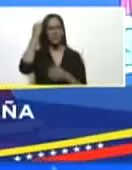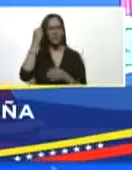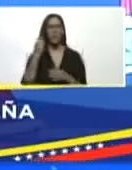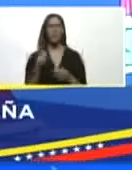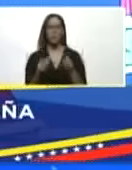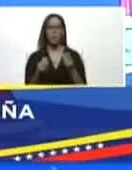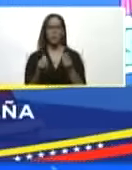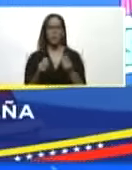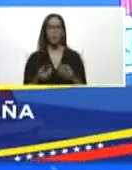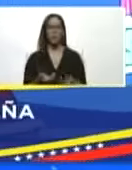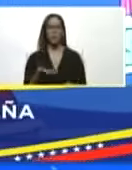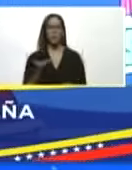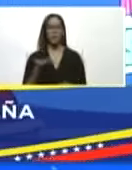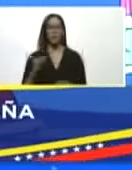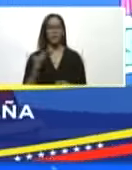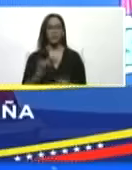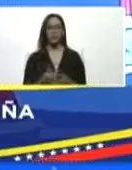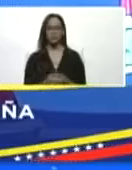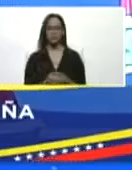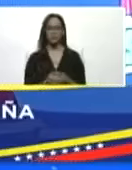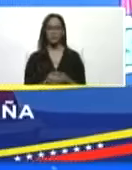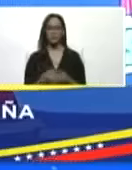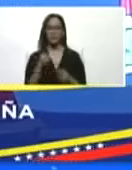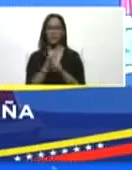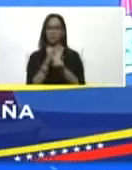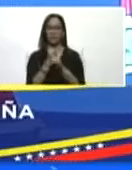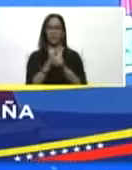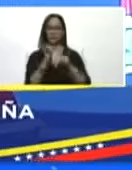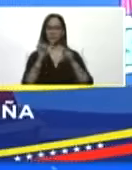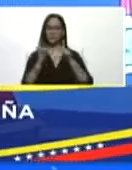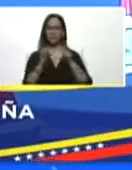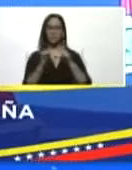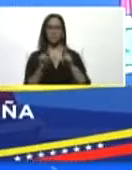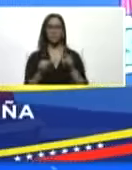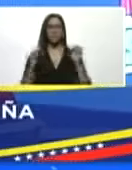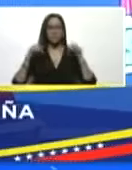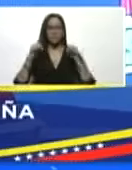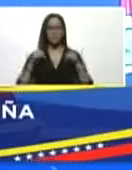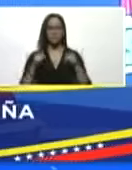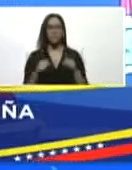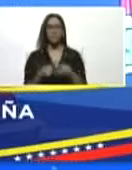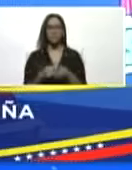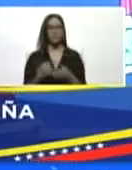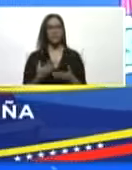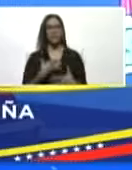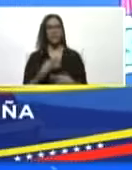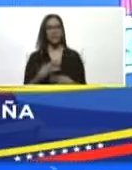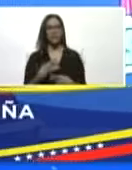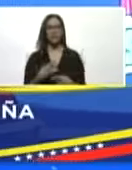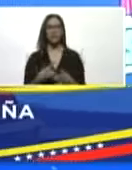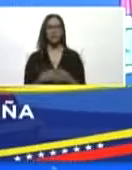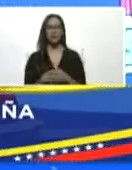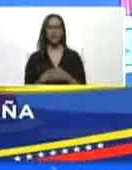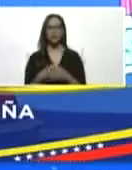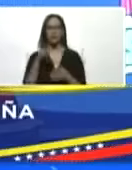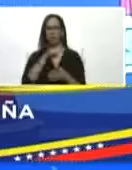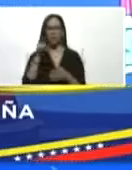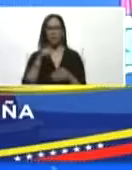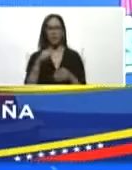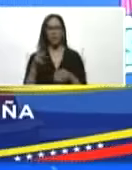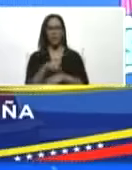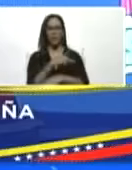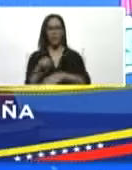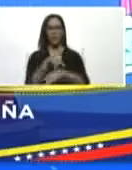destacado, influencer, porque todo el que pretenda en esta época, Ernesto Villegas, Alfred Nazaret Ñañez, ustedes que son